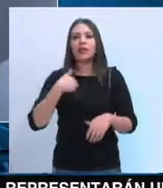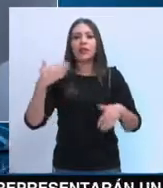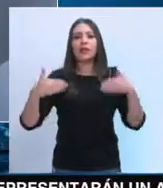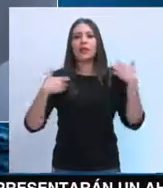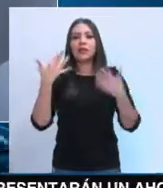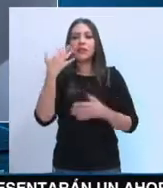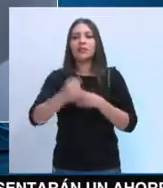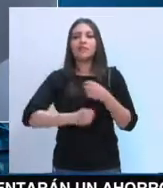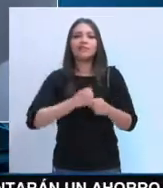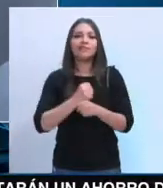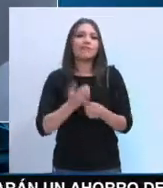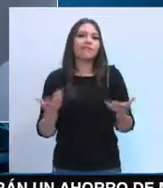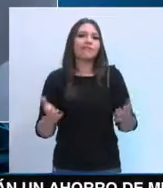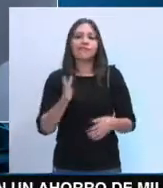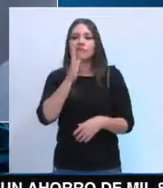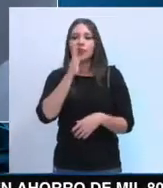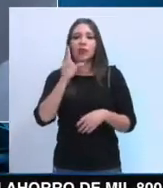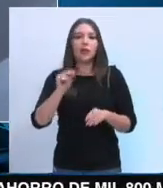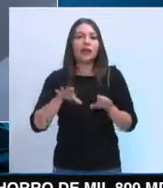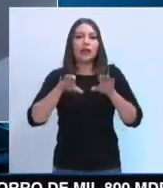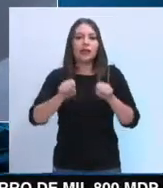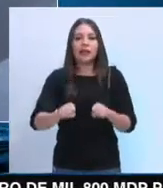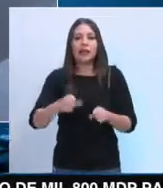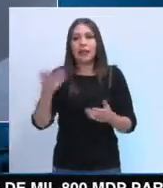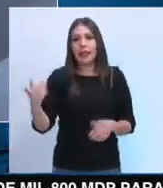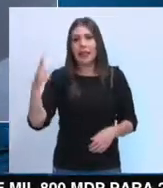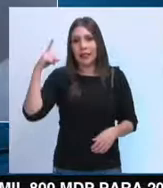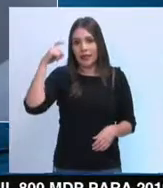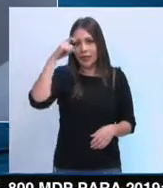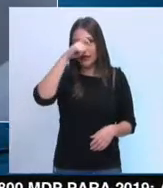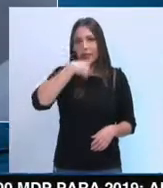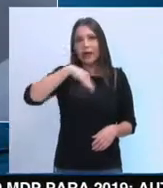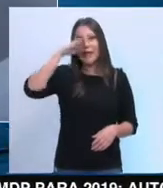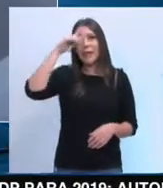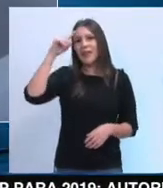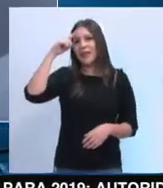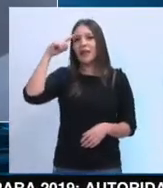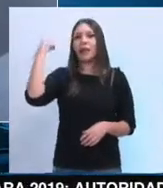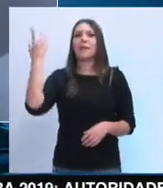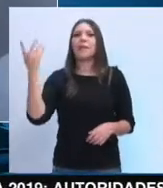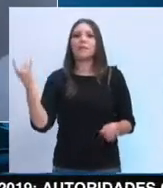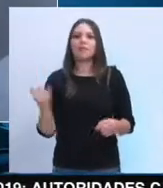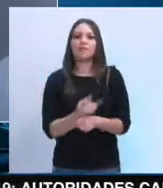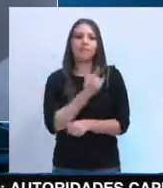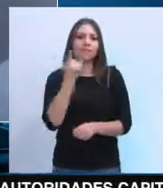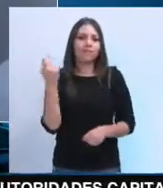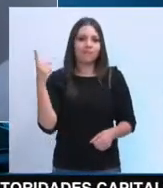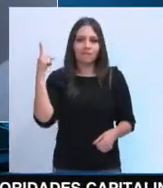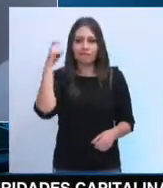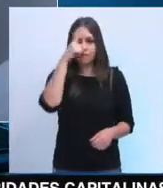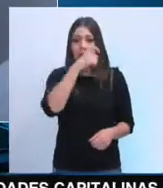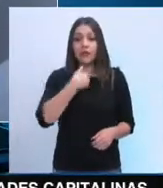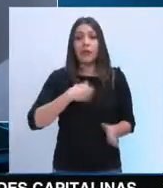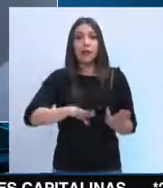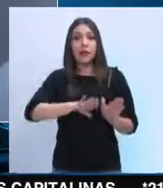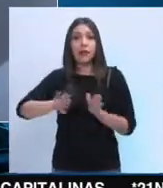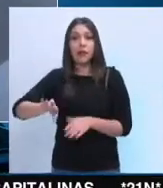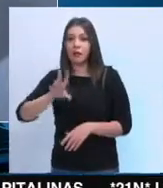no alcancé. Fue más complicado de lo que yo pensaba, pero no lo he dejado